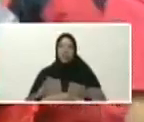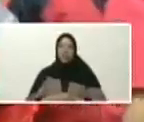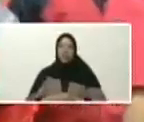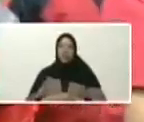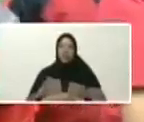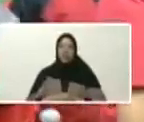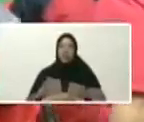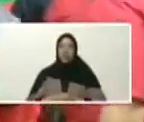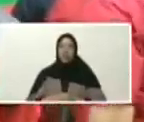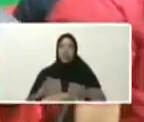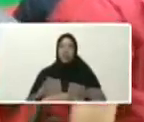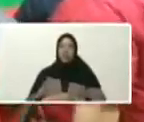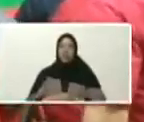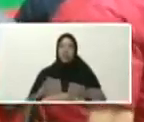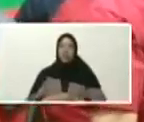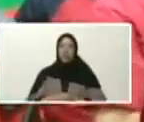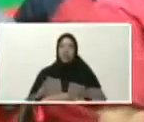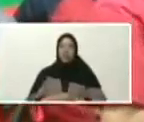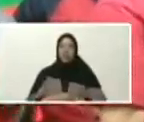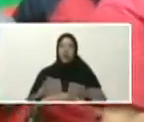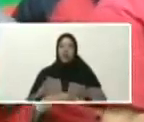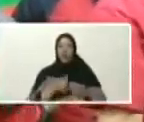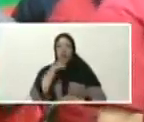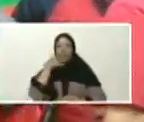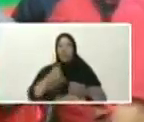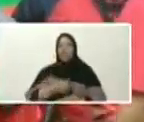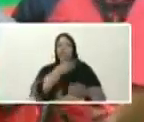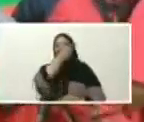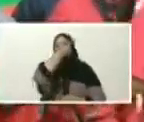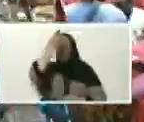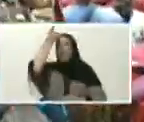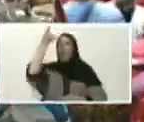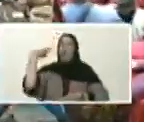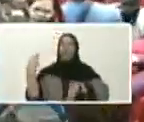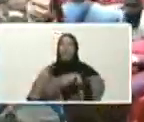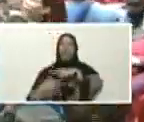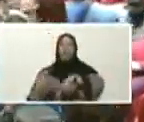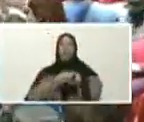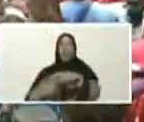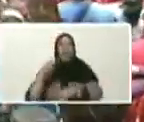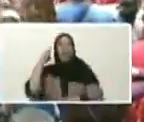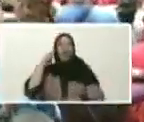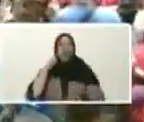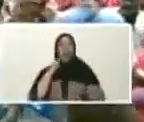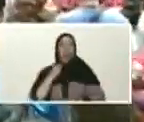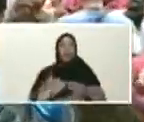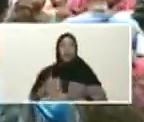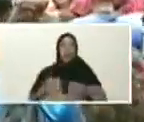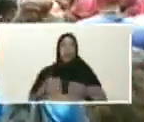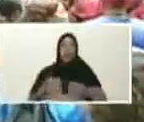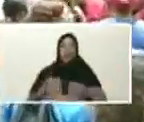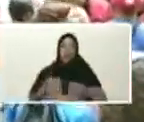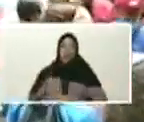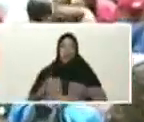Para abanderar, Diosdado. Adelante, capitán de la revolución, capitán de la dignidad.